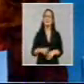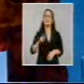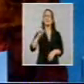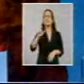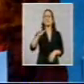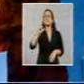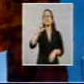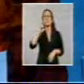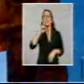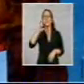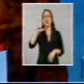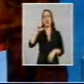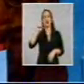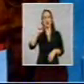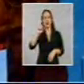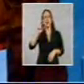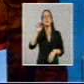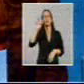Ciclotrón.